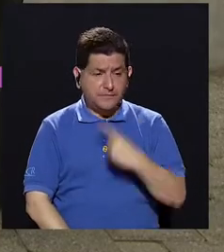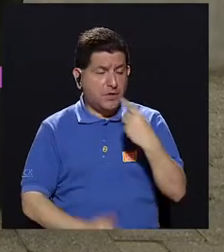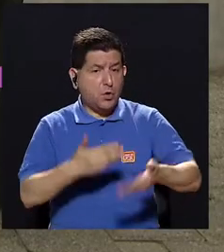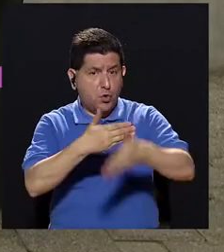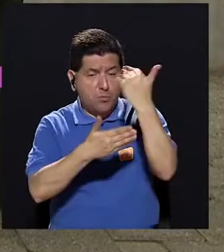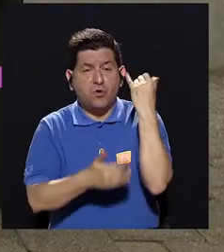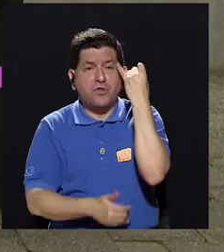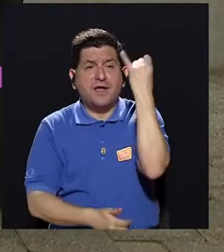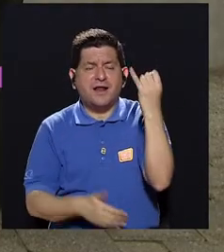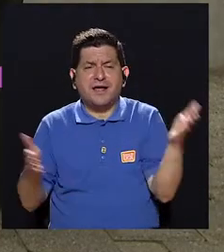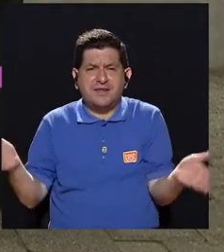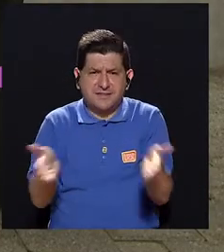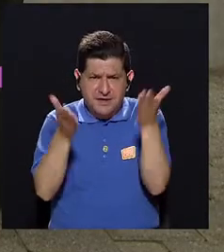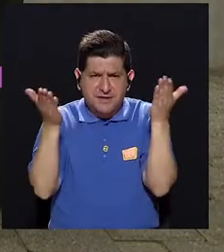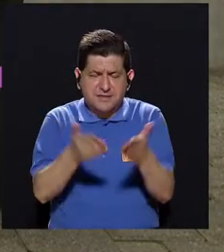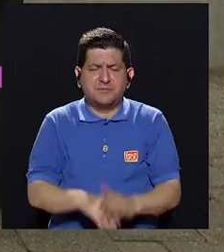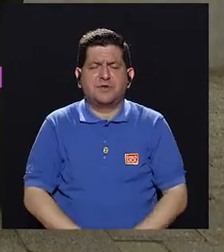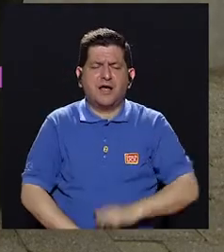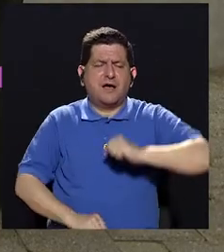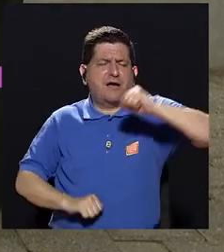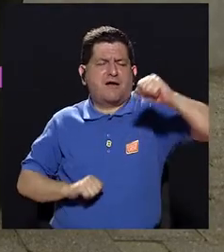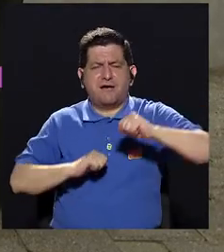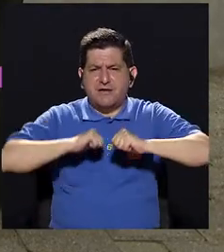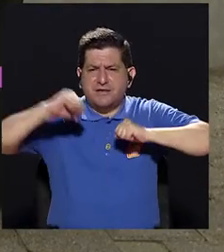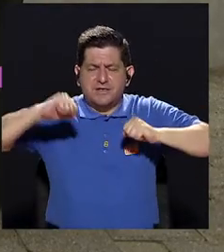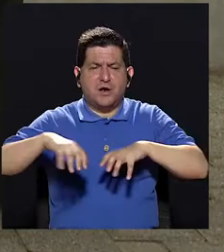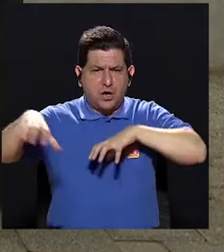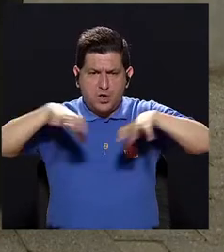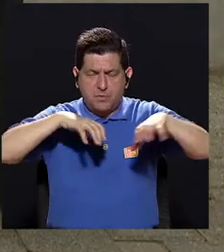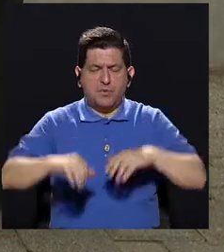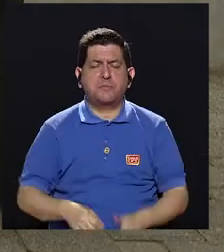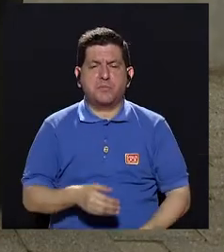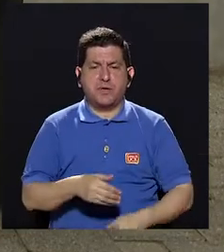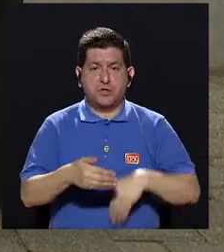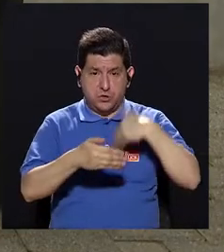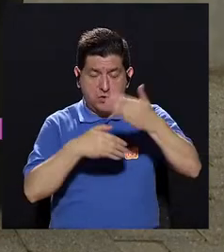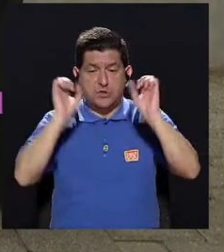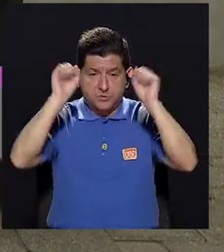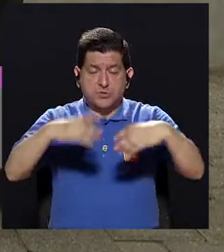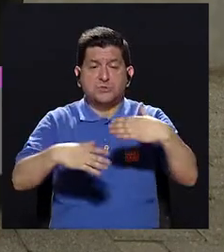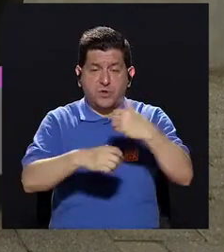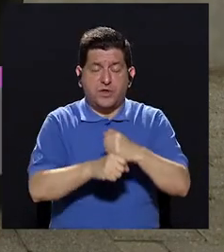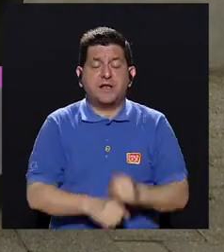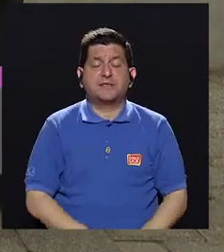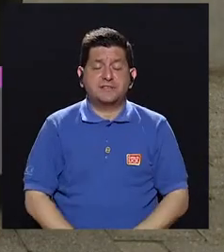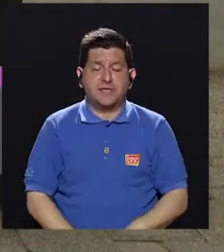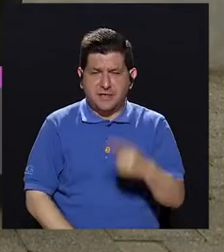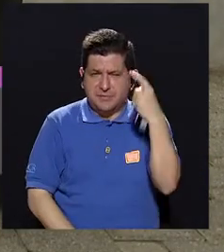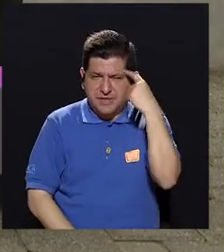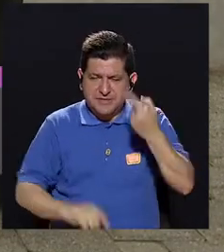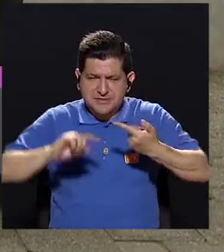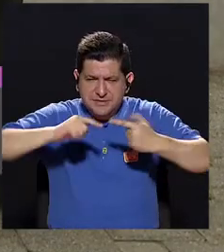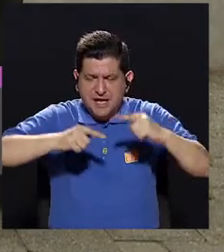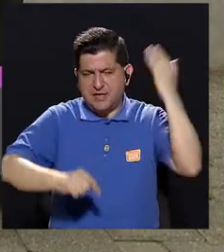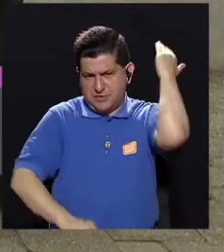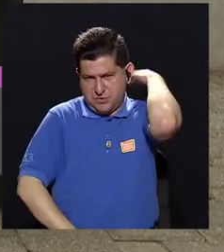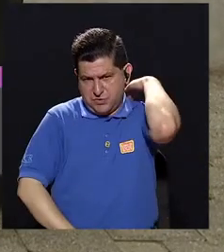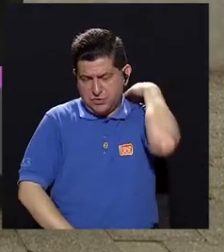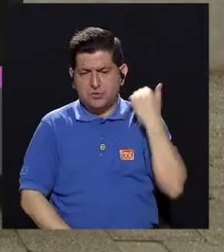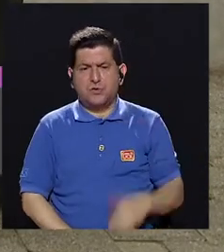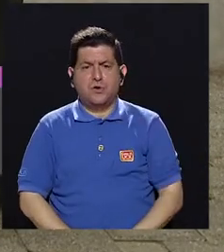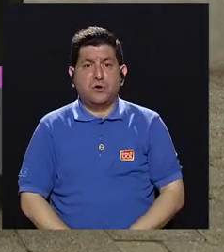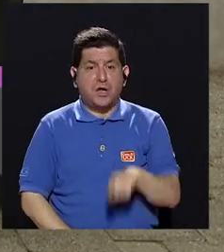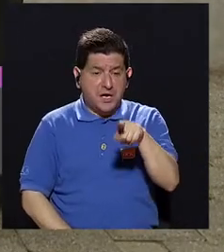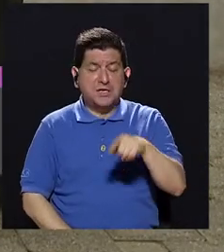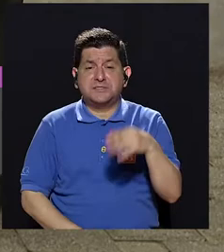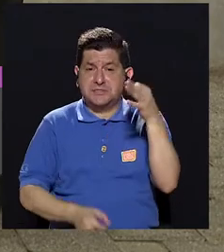como les digo, la idea es incentivar un poco los estiramientos, los ejercicios. Ahora podemos hacer también un ejercicio específico, por ejemplo, para lumbalgias. Hay uno muy sencillo, muy